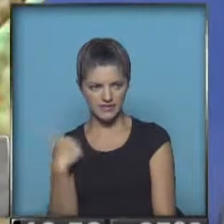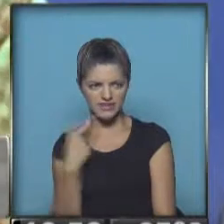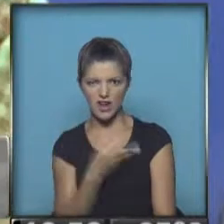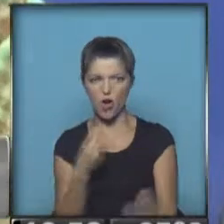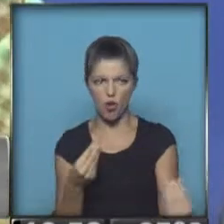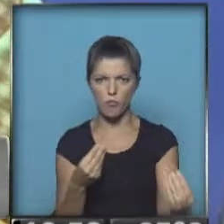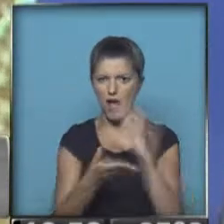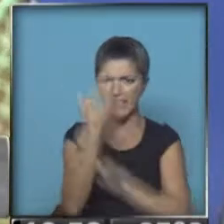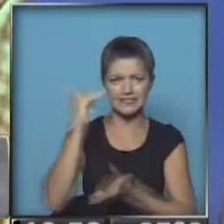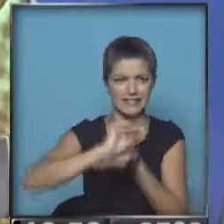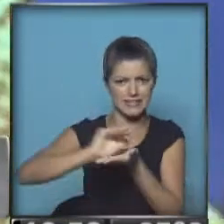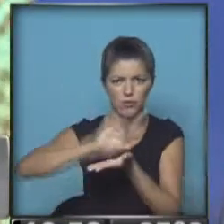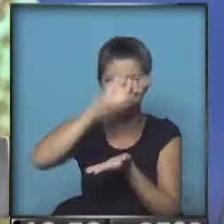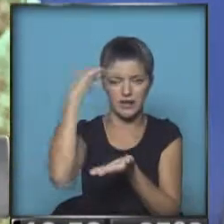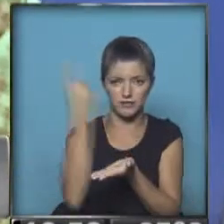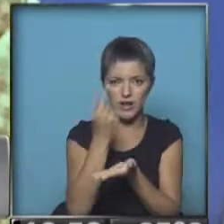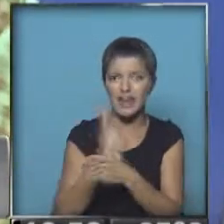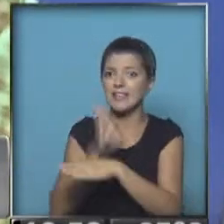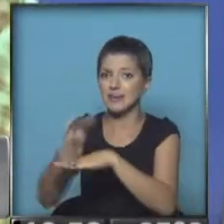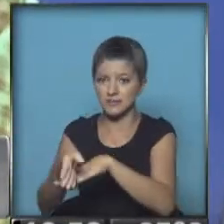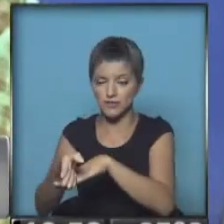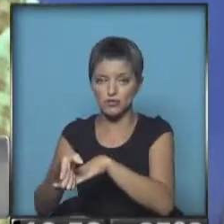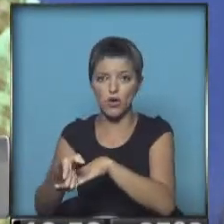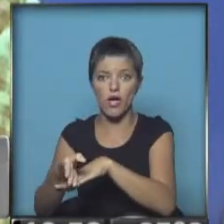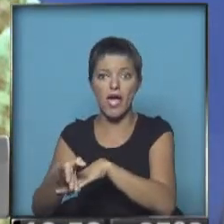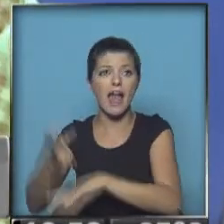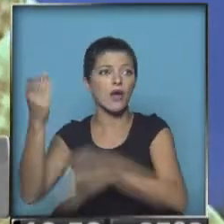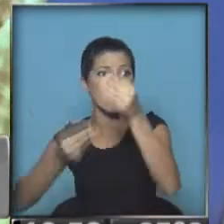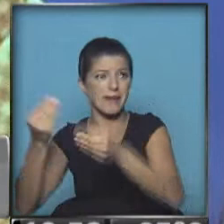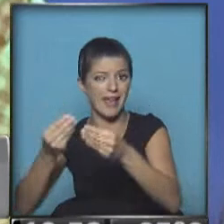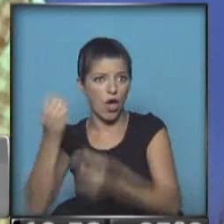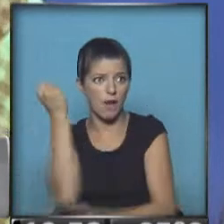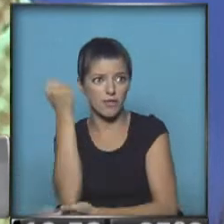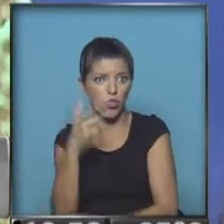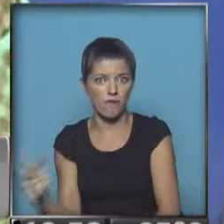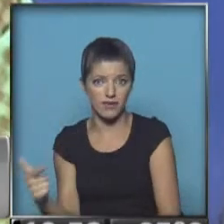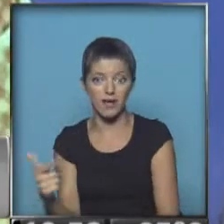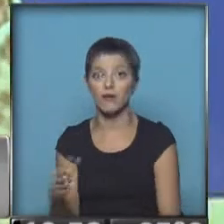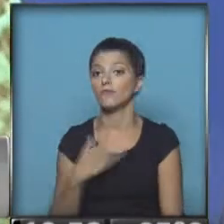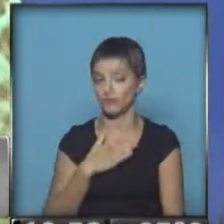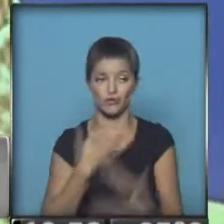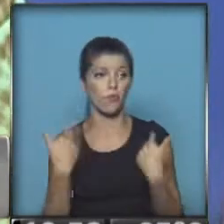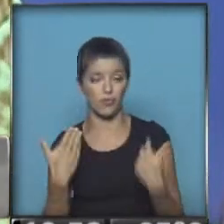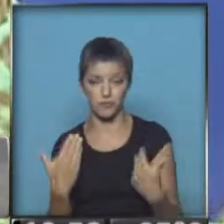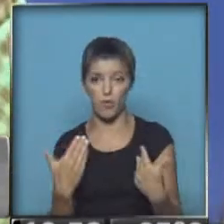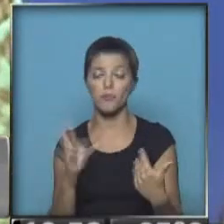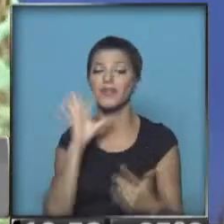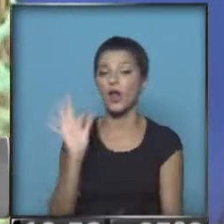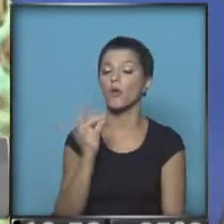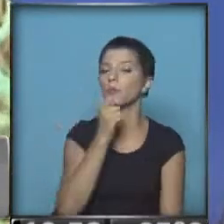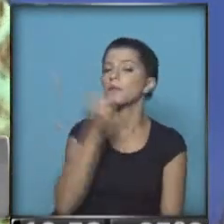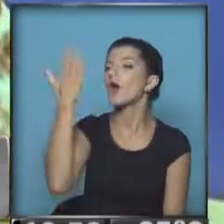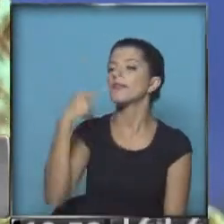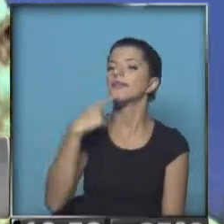desenroscarnos del nudo de la deuda externa sin acceso al mercado de capitales? Lo hicimos porque superamos una contradicción como ella, aquella